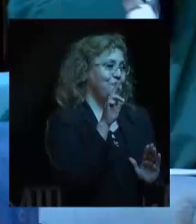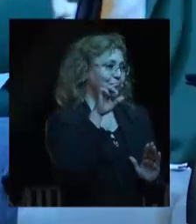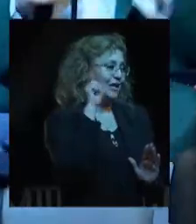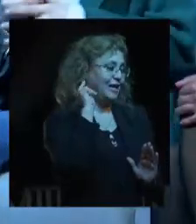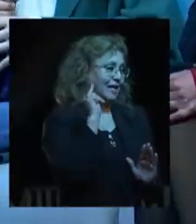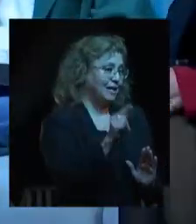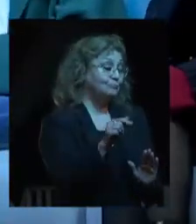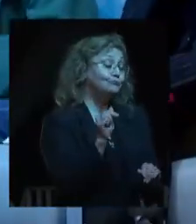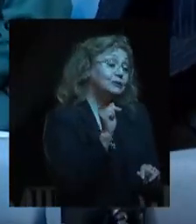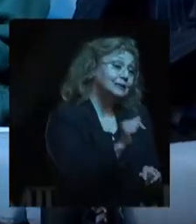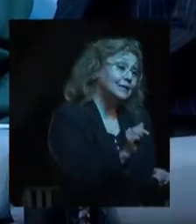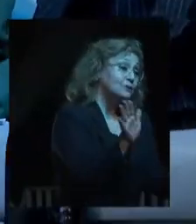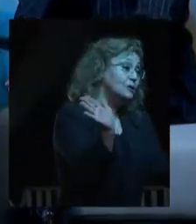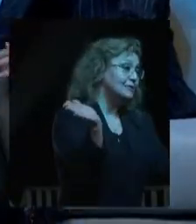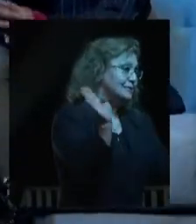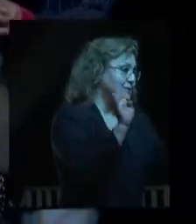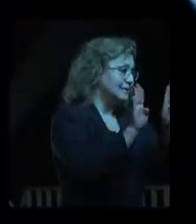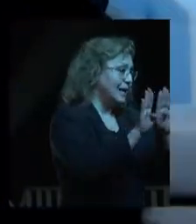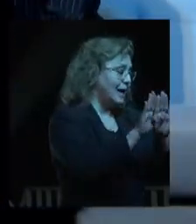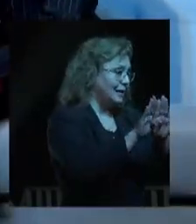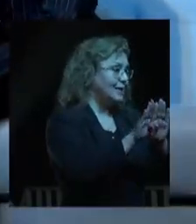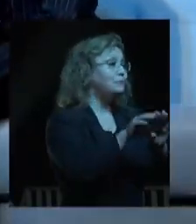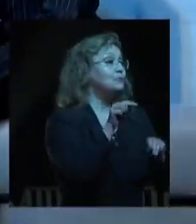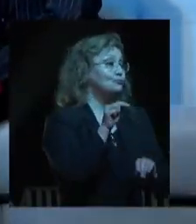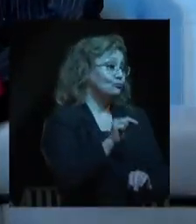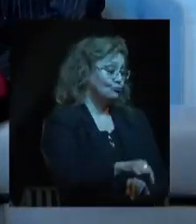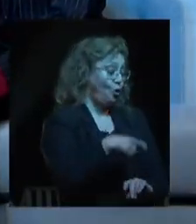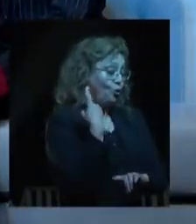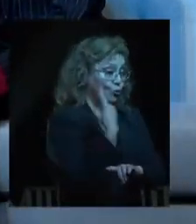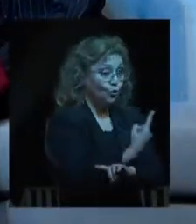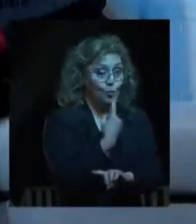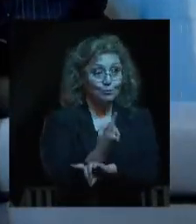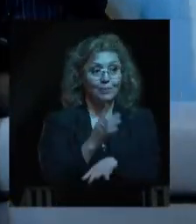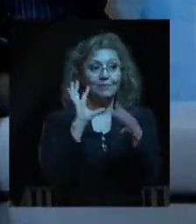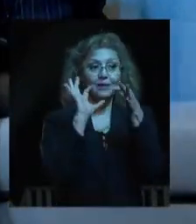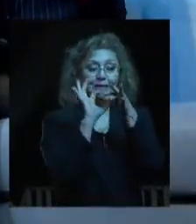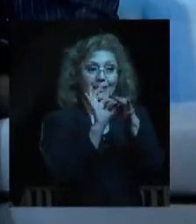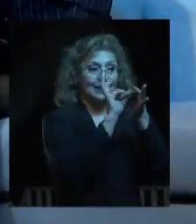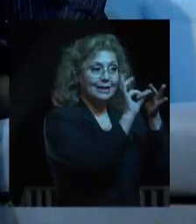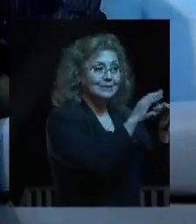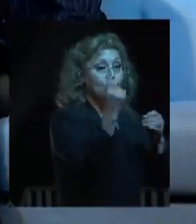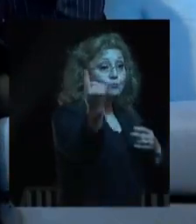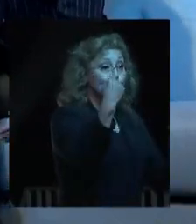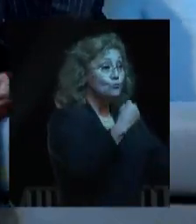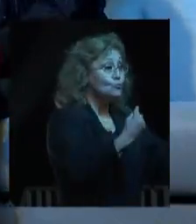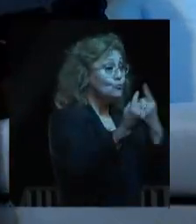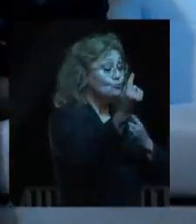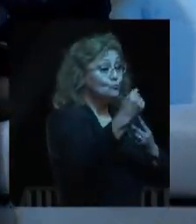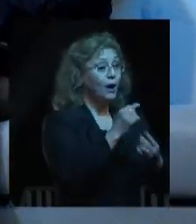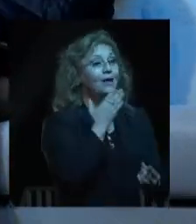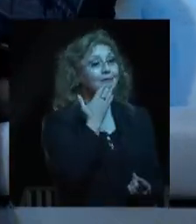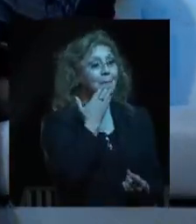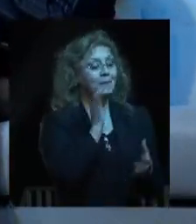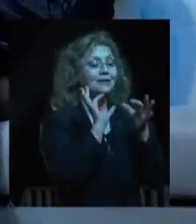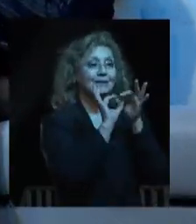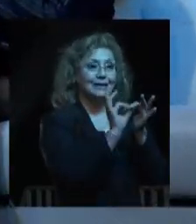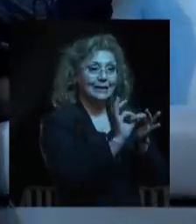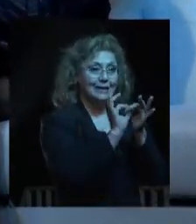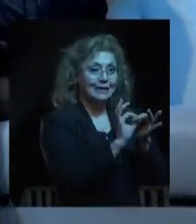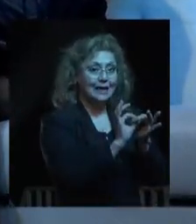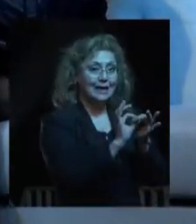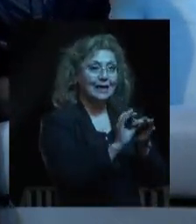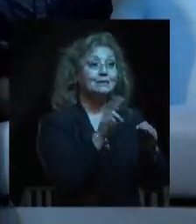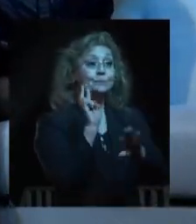Bueno, con esto cerramos el panel de hoy. Muchísimas gracias a todos los asistentes y también muchísimas gracias